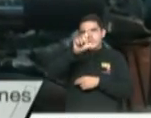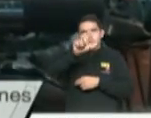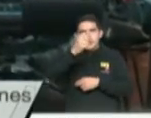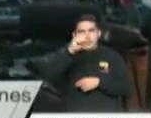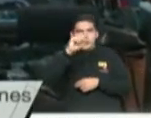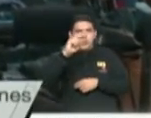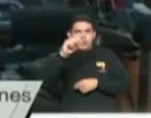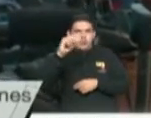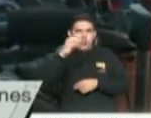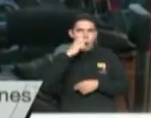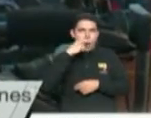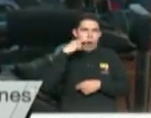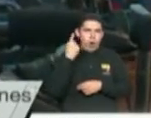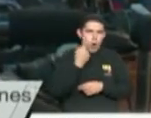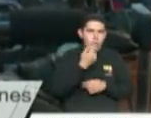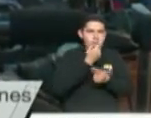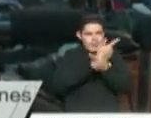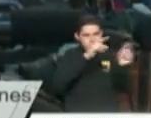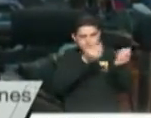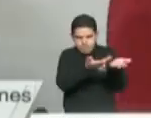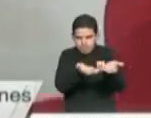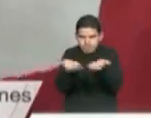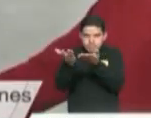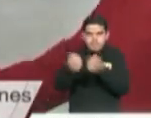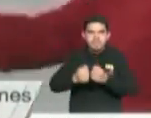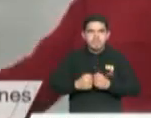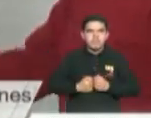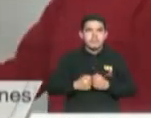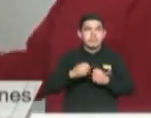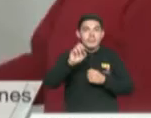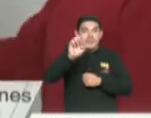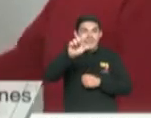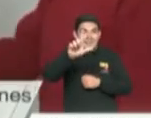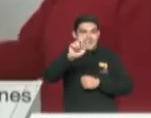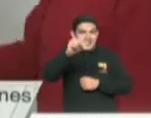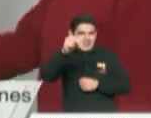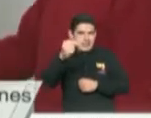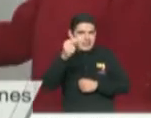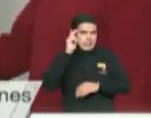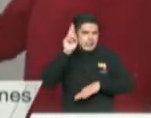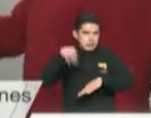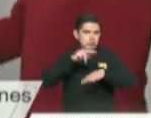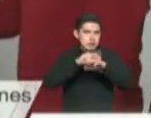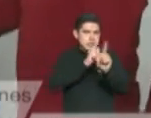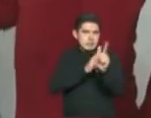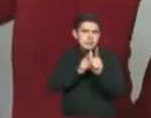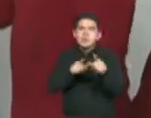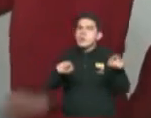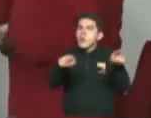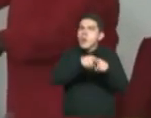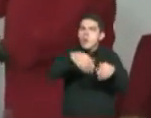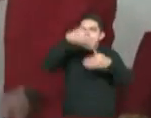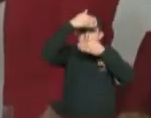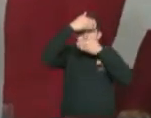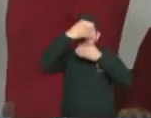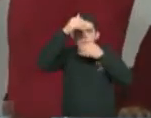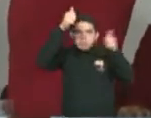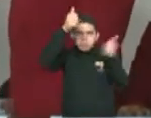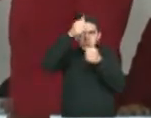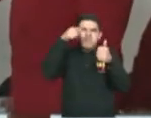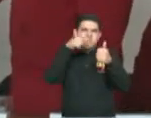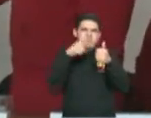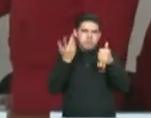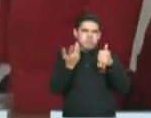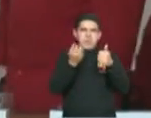mantenían secuestrado desde hacía tres meses el ejército de liberación nacional es la segunda guerrilla colombiana después de las farc cuyo